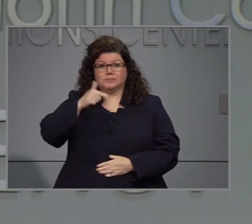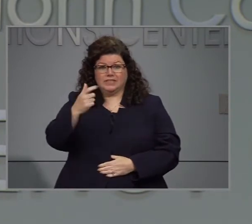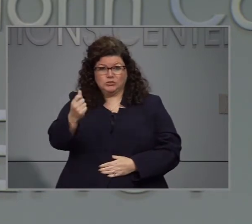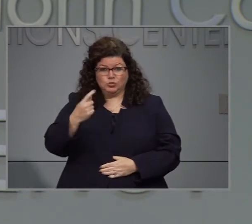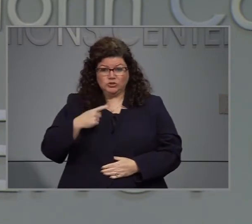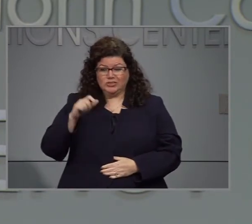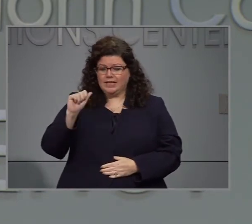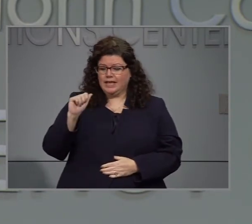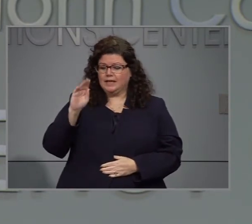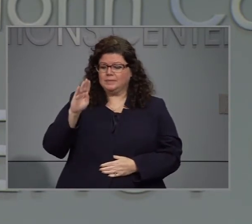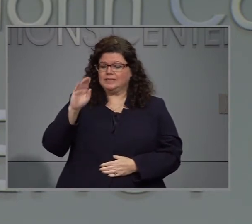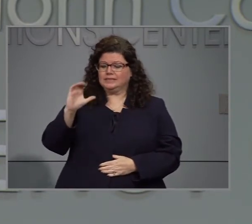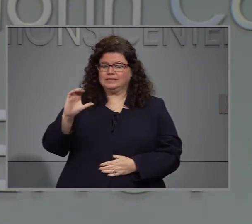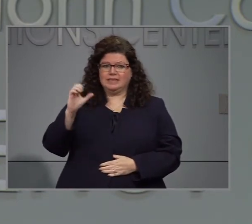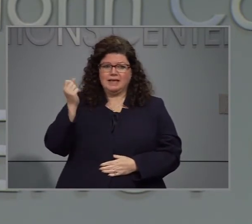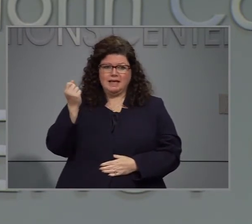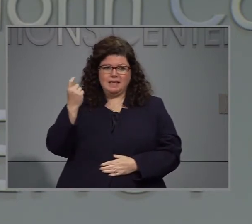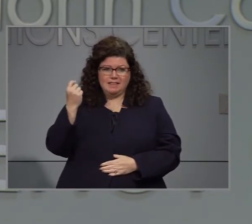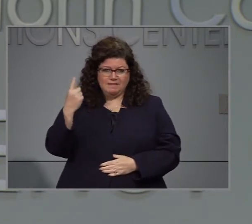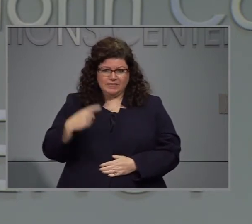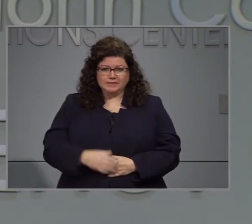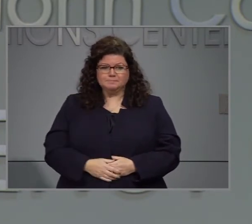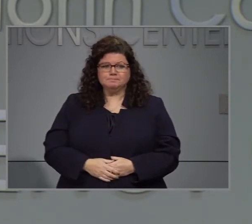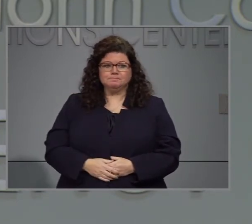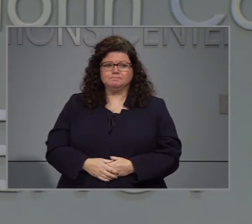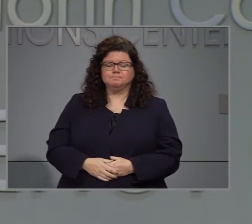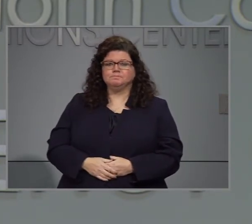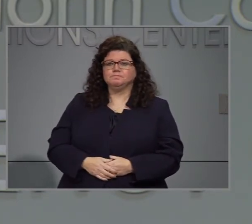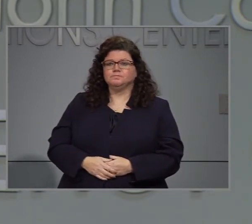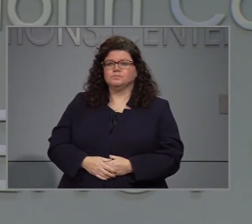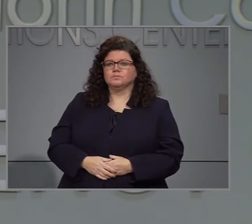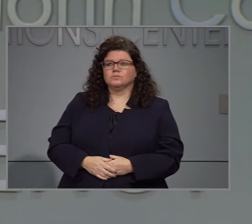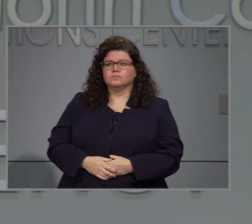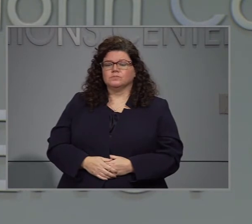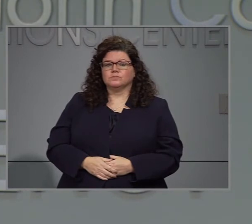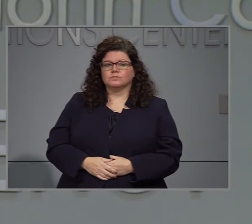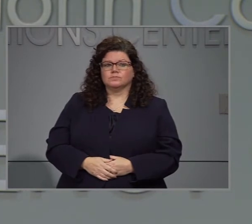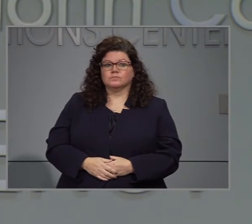Dawn Hogarth, ABC 11.